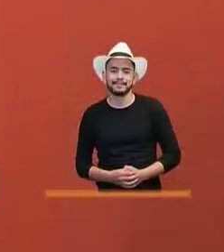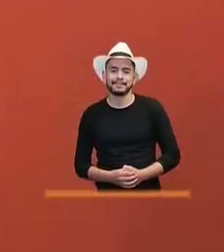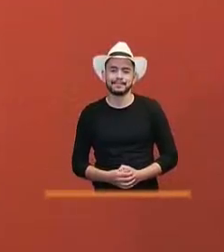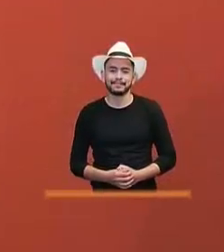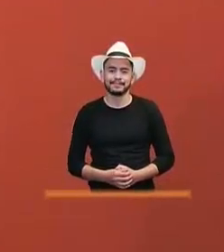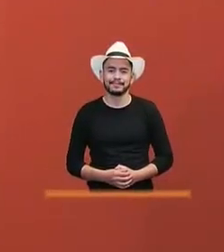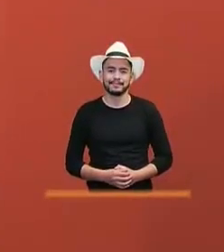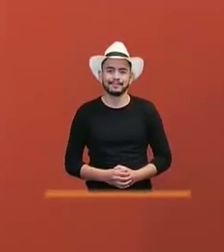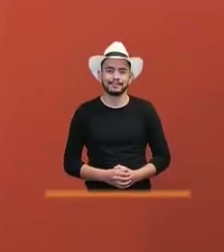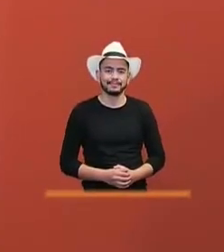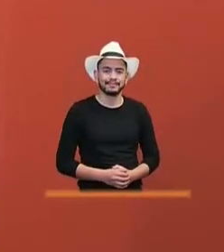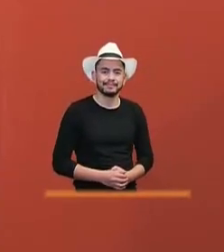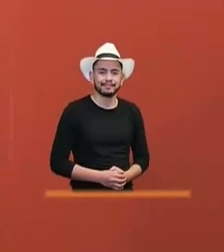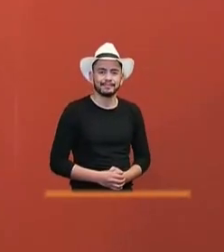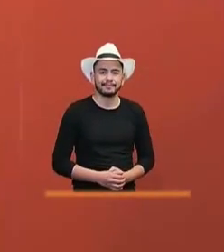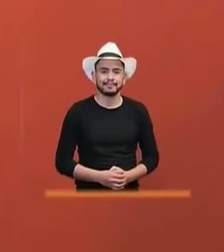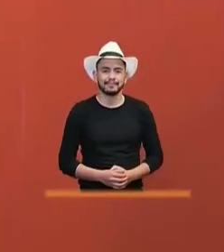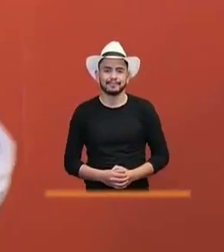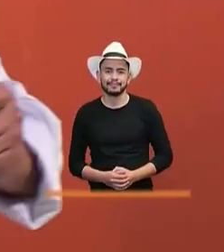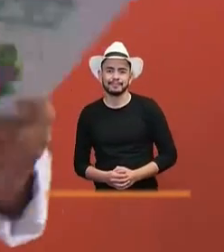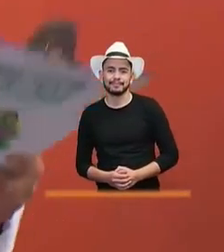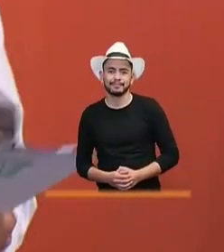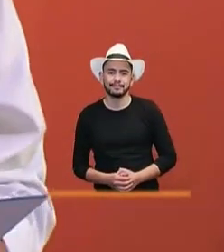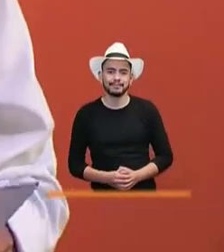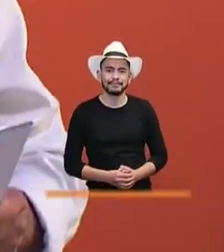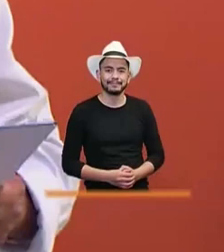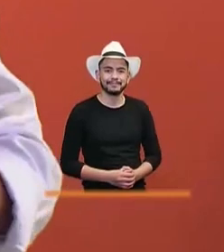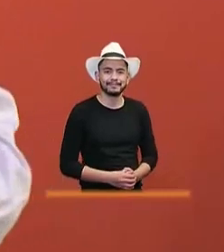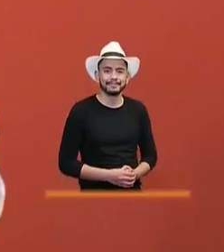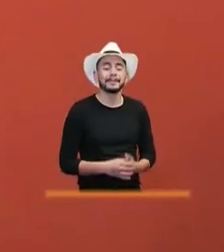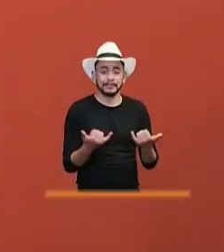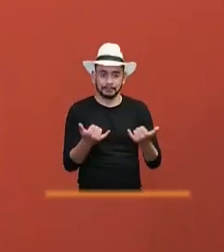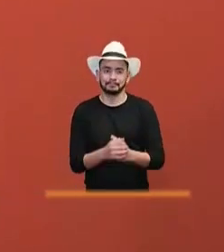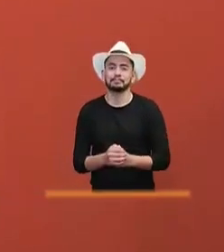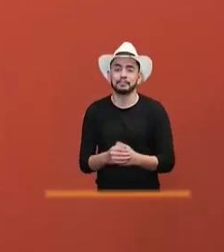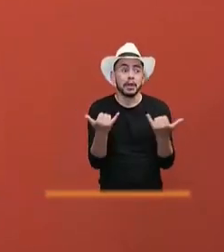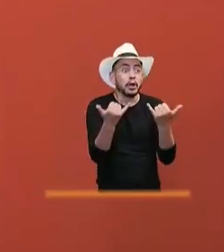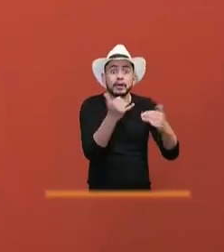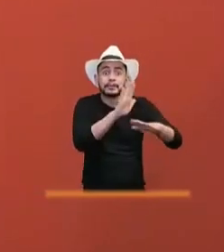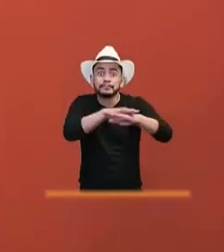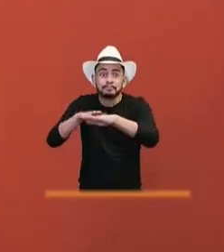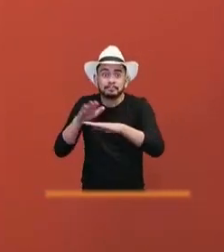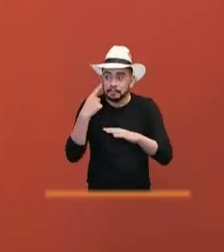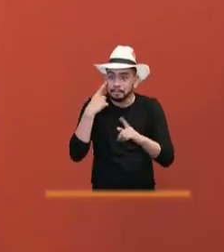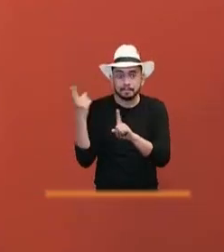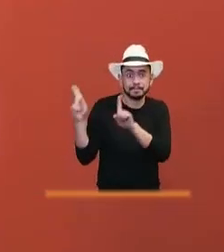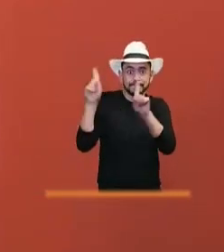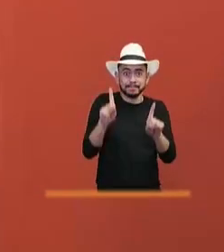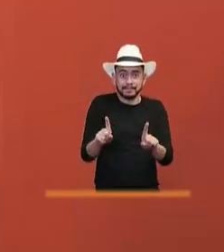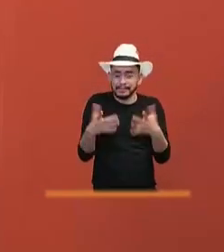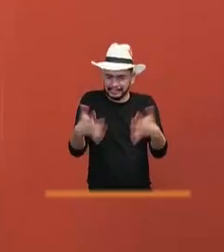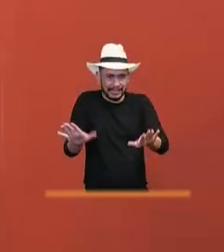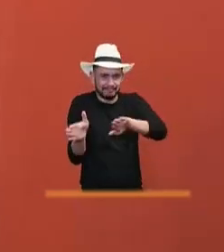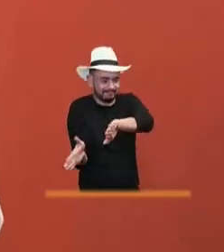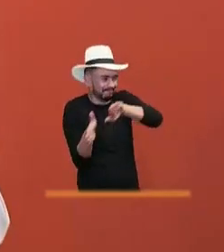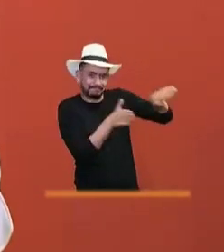tema impuesto, el tema impuesto por la organización. Ellos, los trovadores, deben manejar ese tema y no salirse de ahí. Llamamos a la